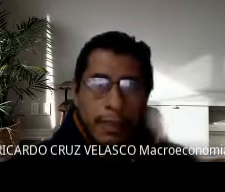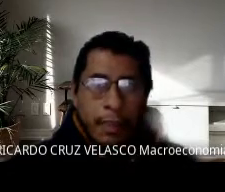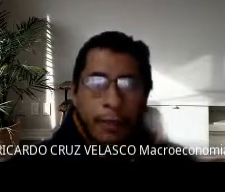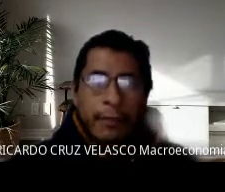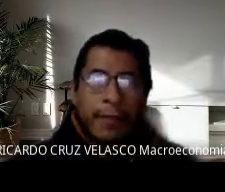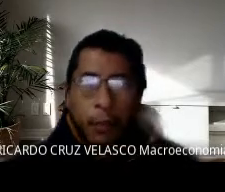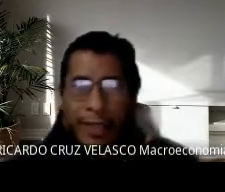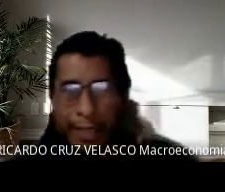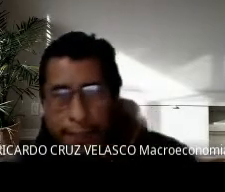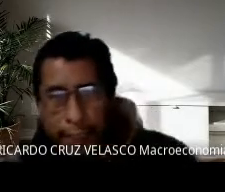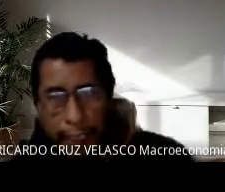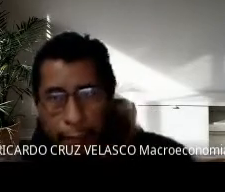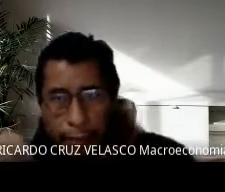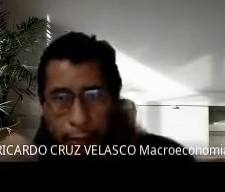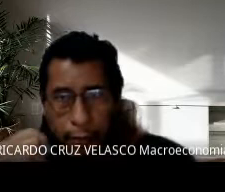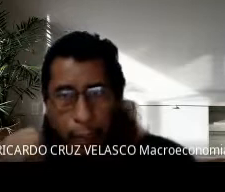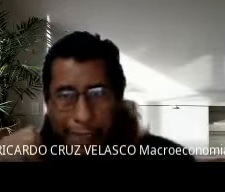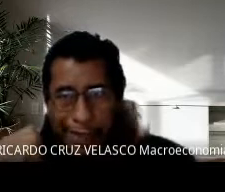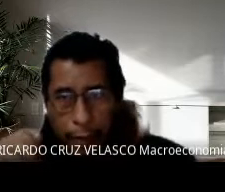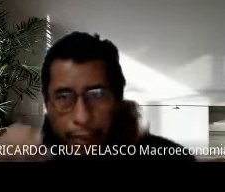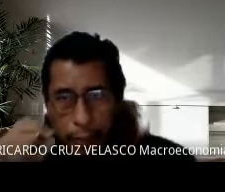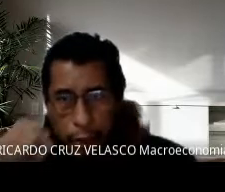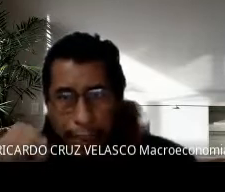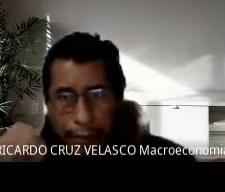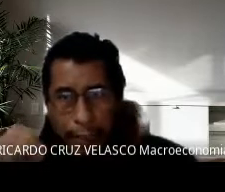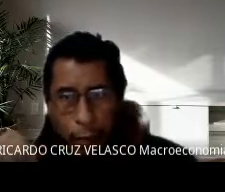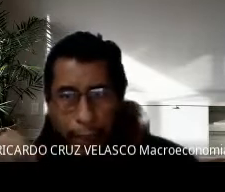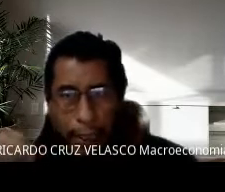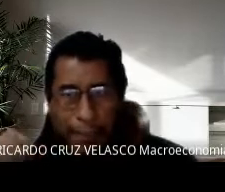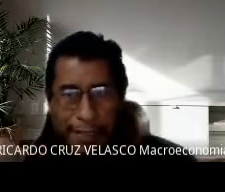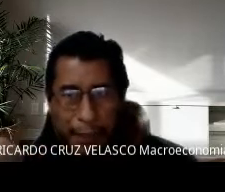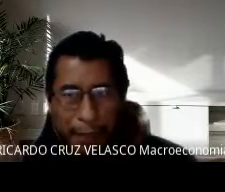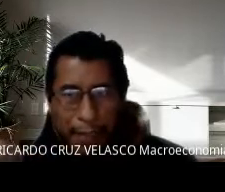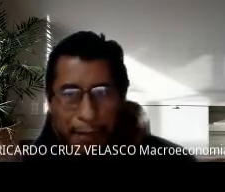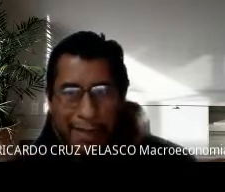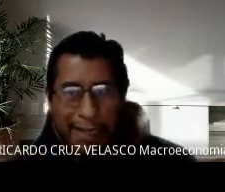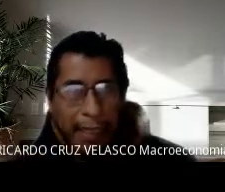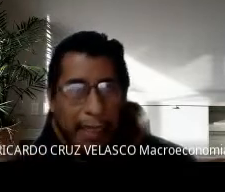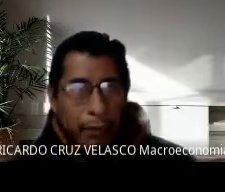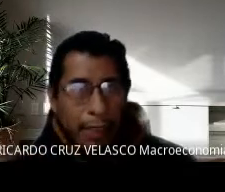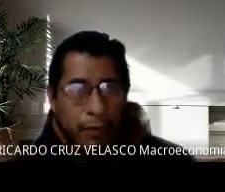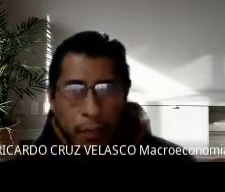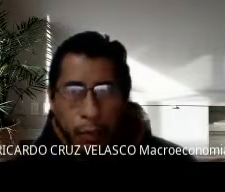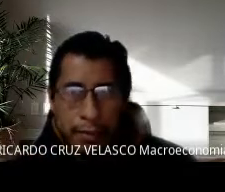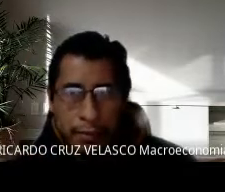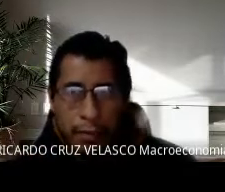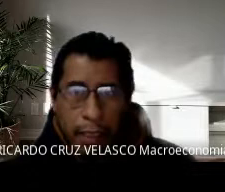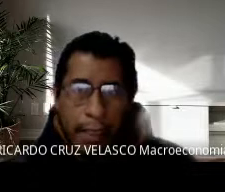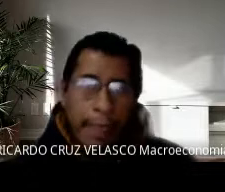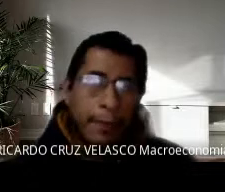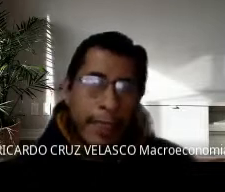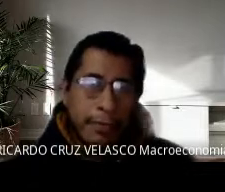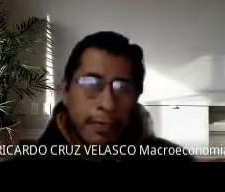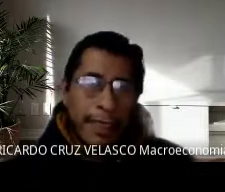Entonces, el objetivo de la política fiscal no es otro que aumentar o disminuir la actividad económica principalmente mediante la recaudación de impuestos